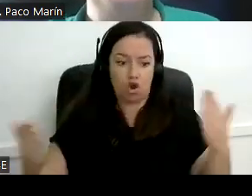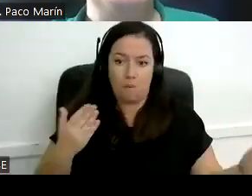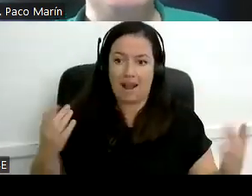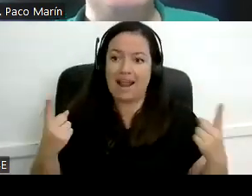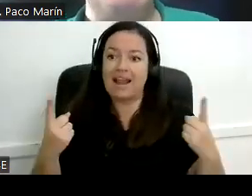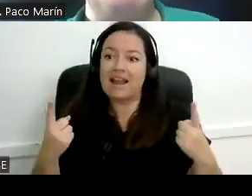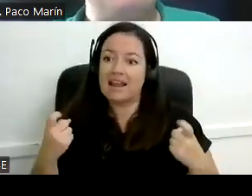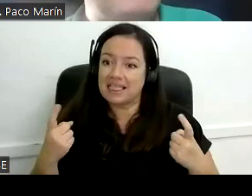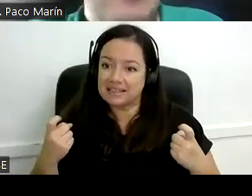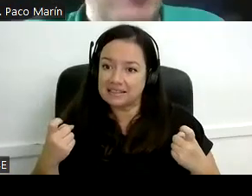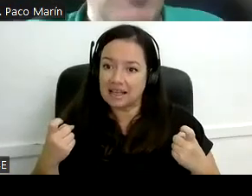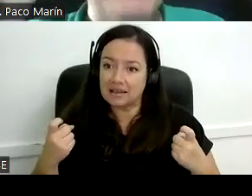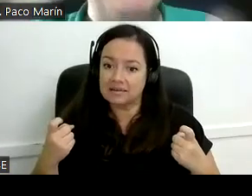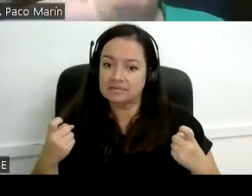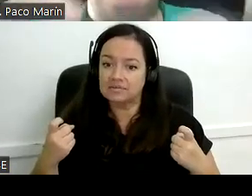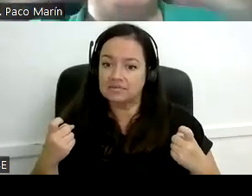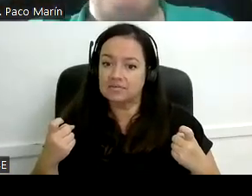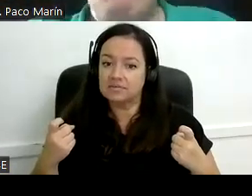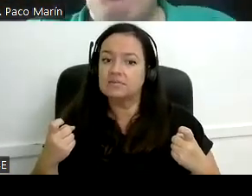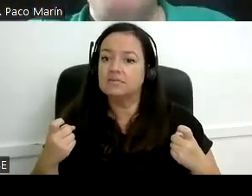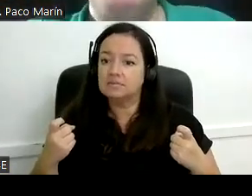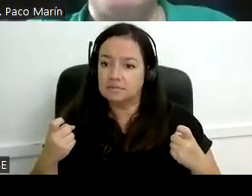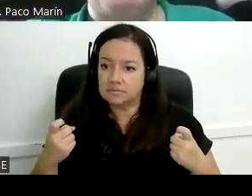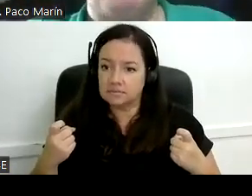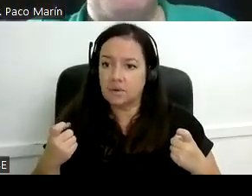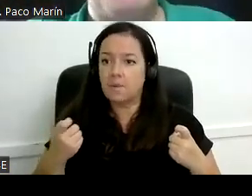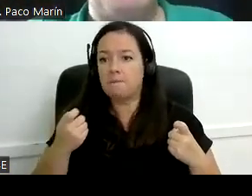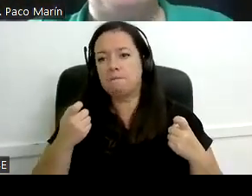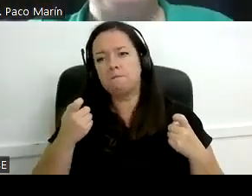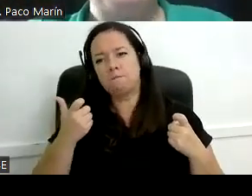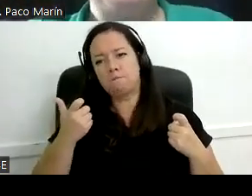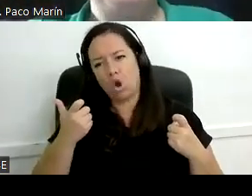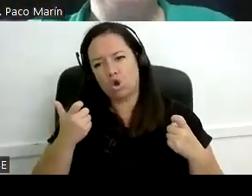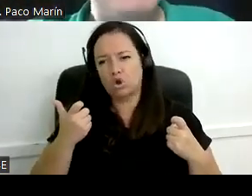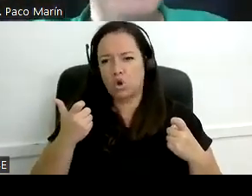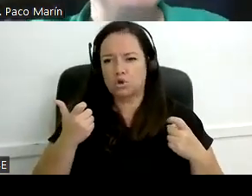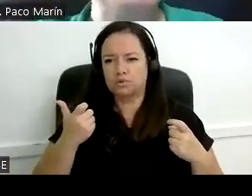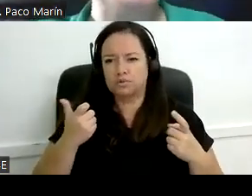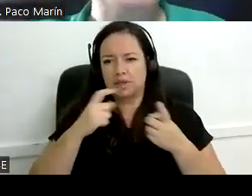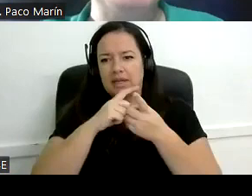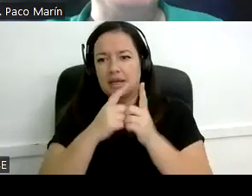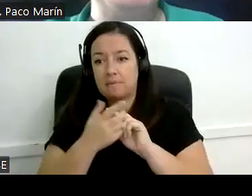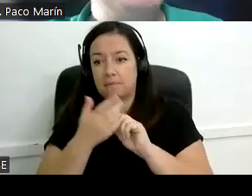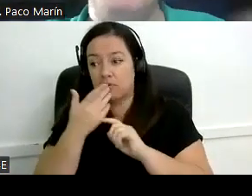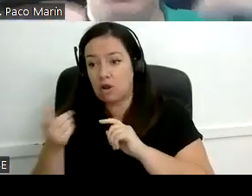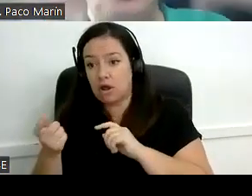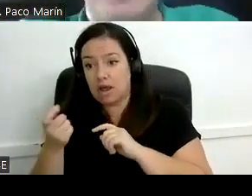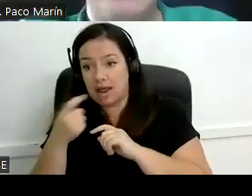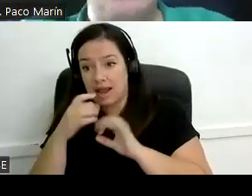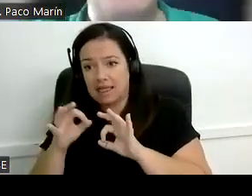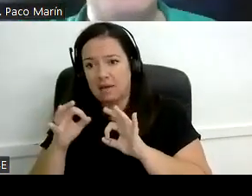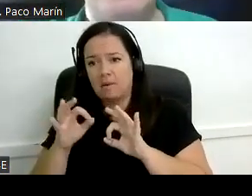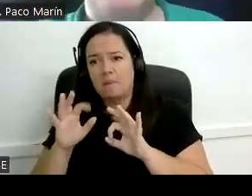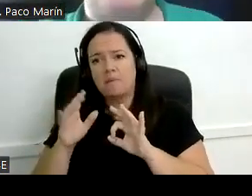necesita y seguramente saldrá un poco modificado con respecto a si no tomas el Night Master, pero bueno, se